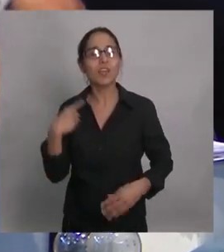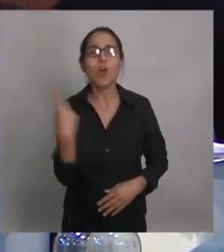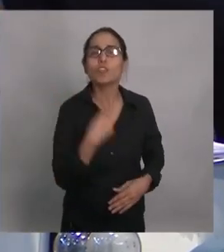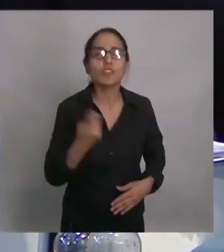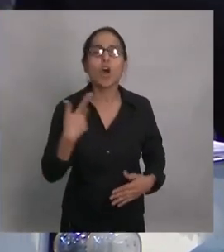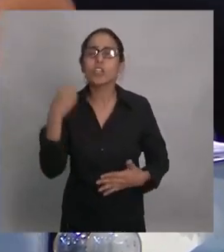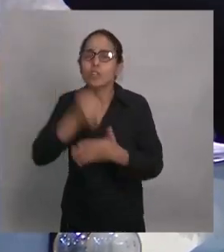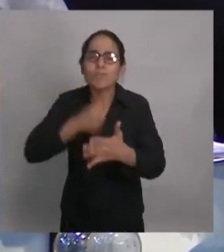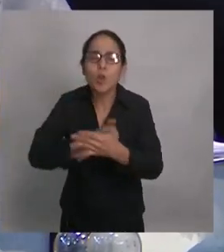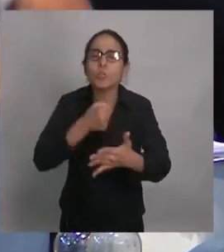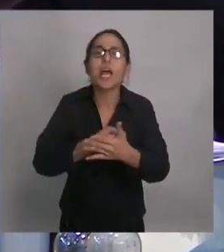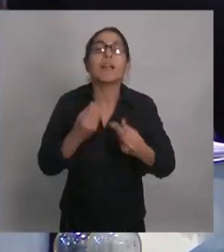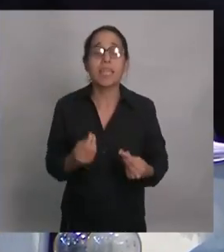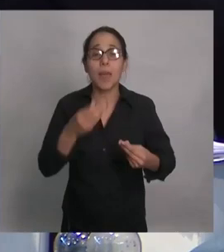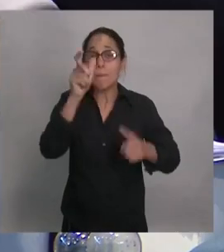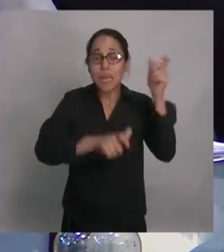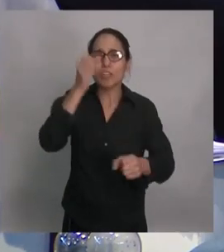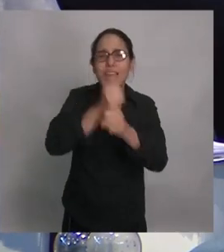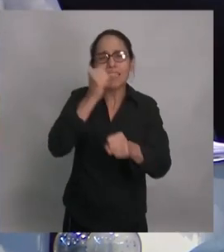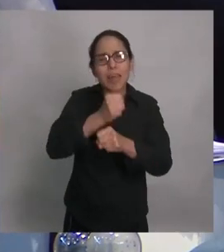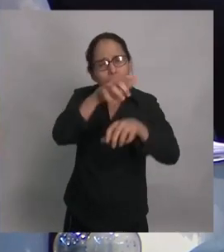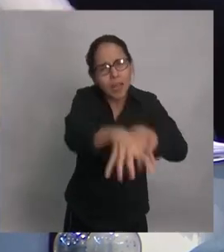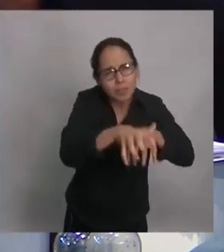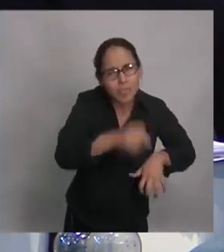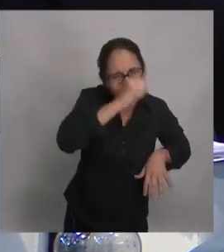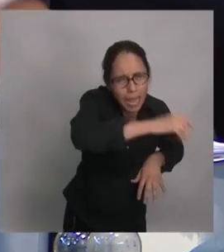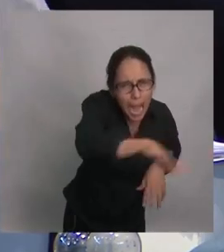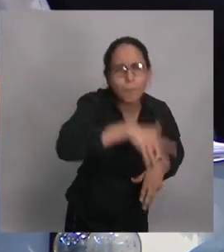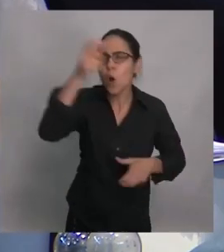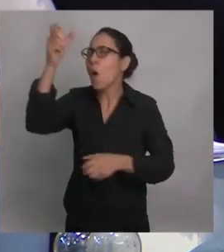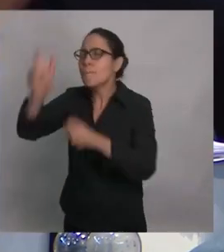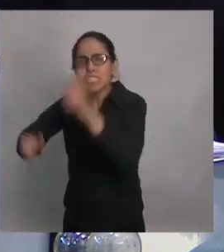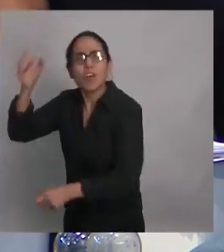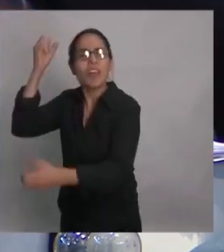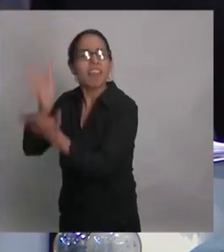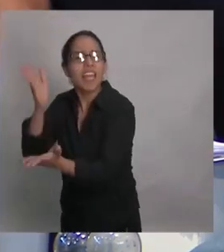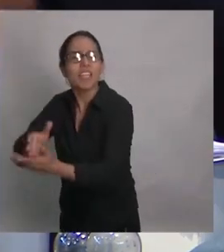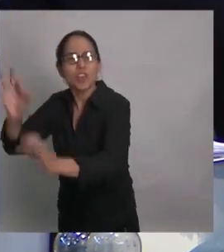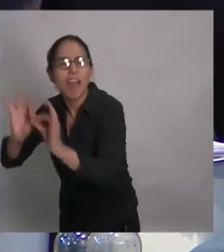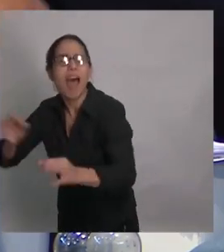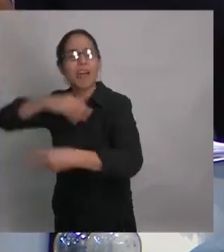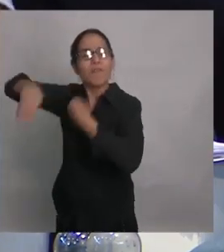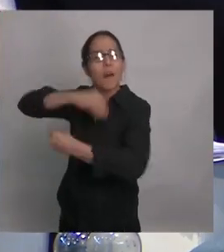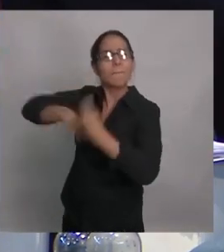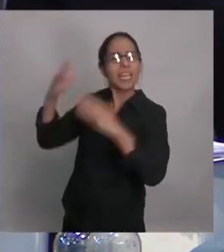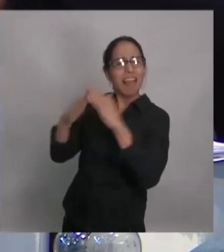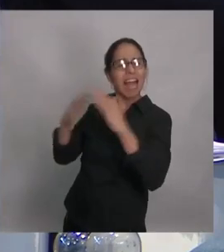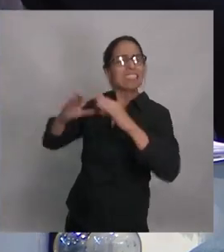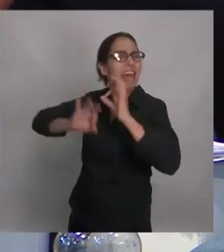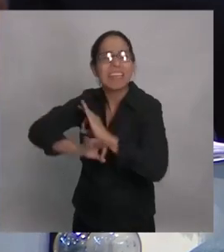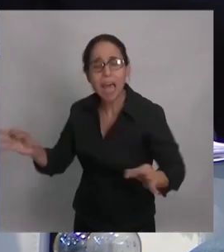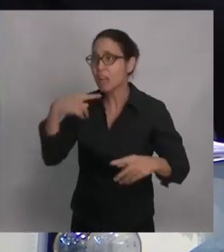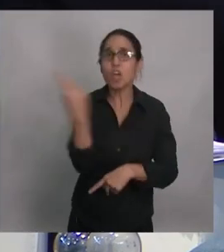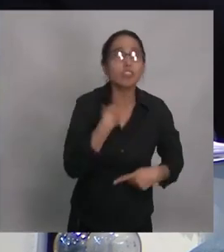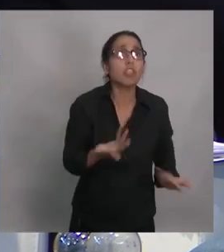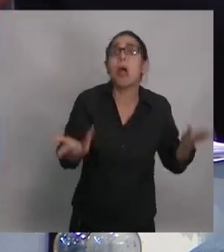campesinos, de los pueblos originarios, de los trabajadores sin derecho, de la familia sin techo. Y ahí es cuando avanza la derecha porque